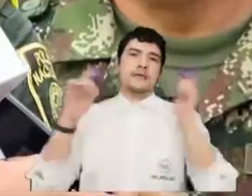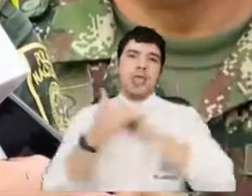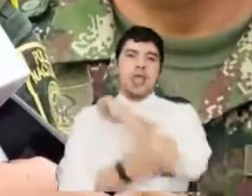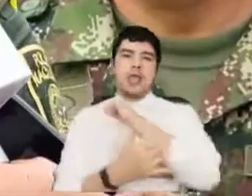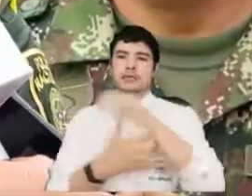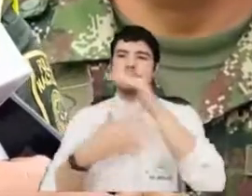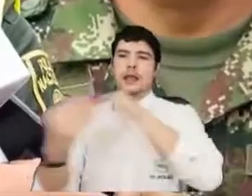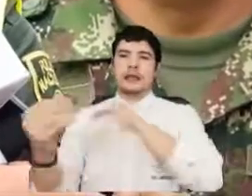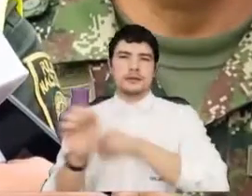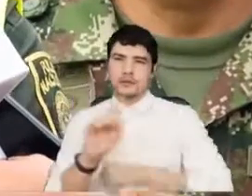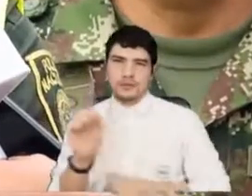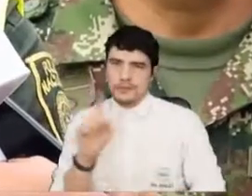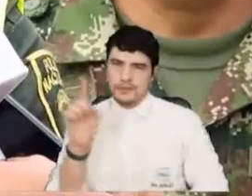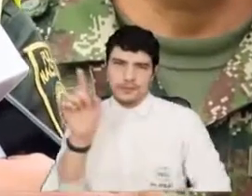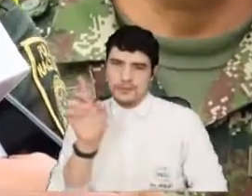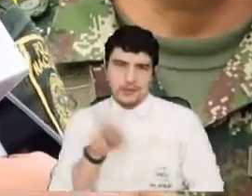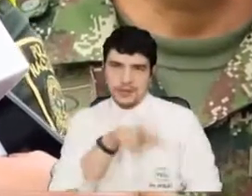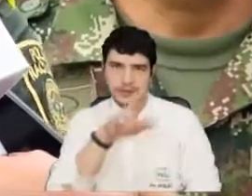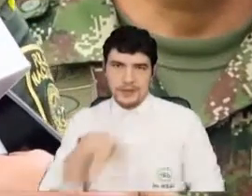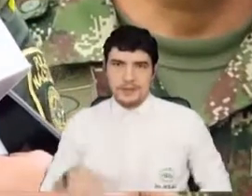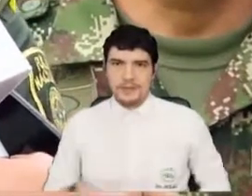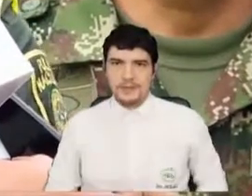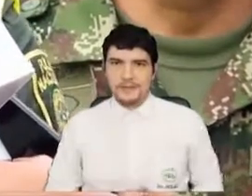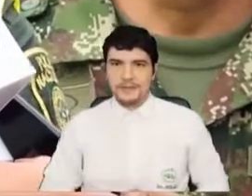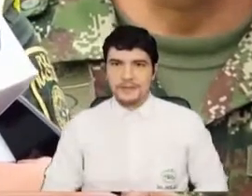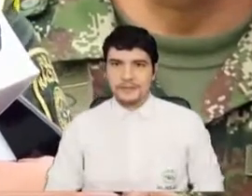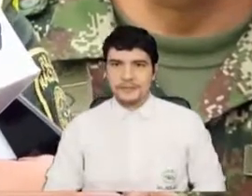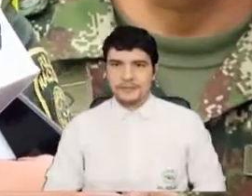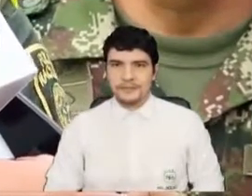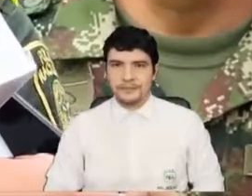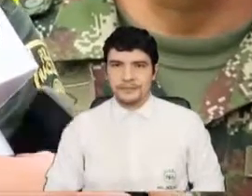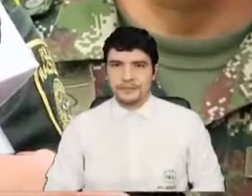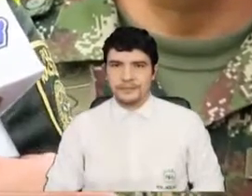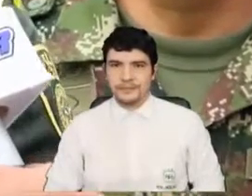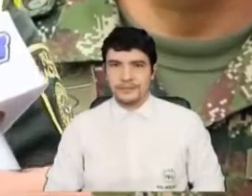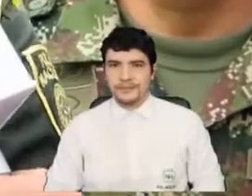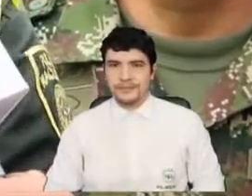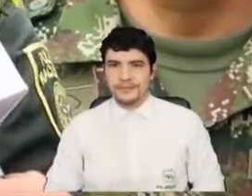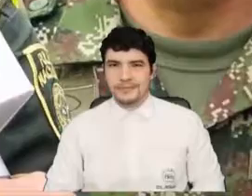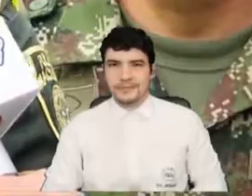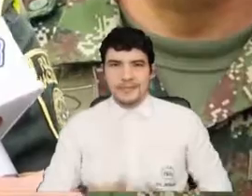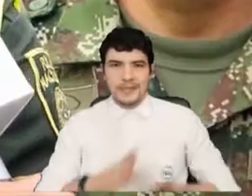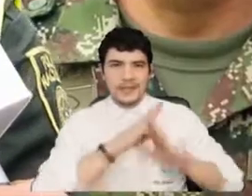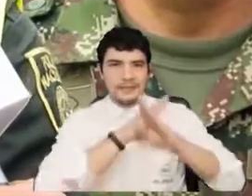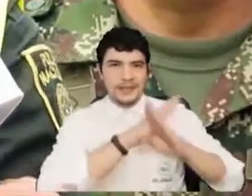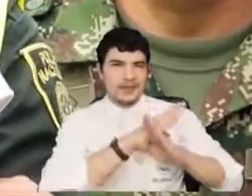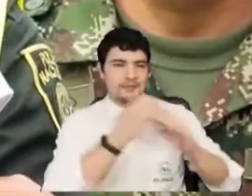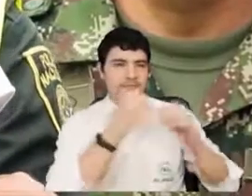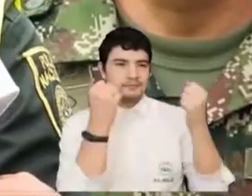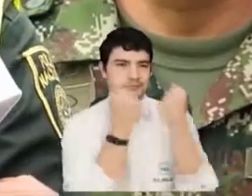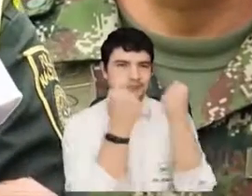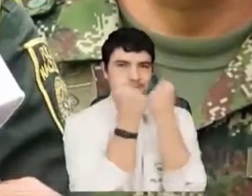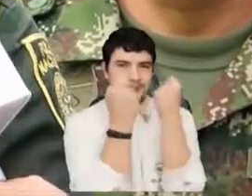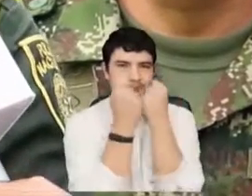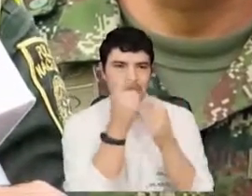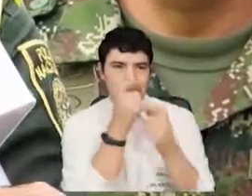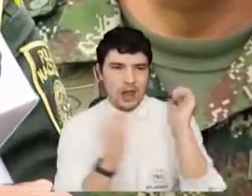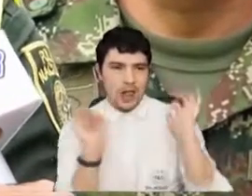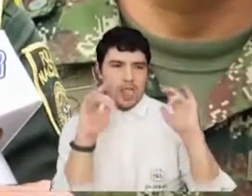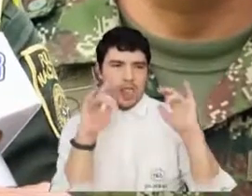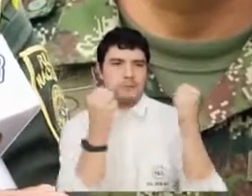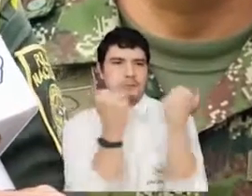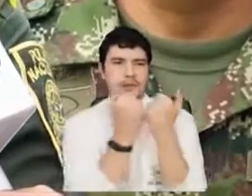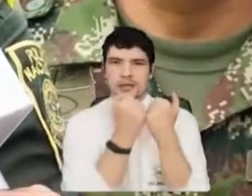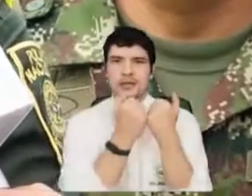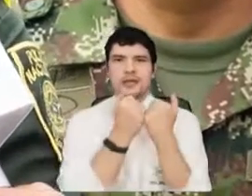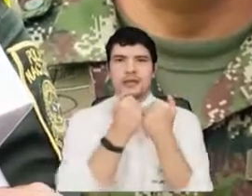que estos hechos no se traduzcan en una indisciplina social. Reitero que seremos muy contundentes y vamos